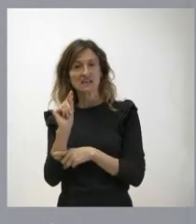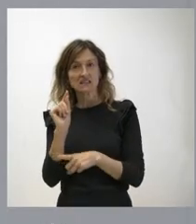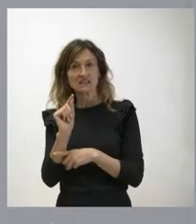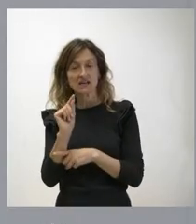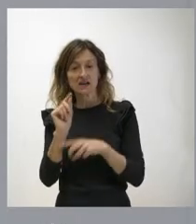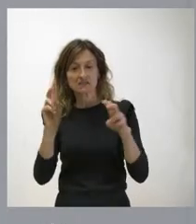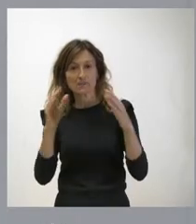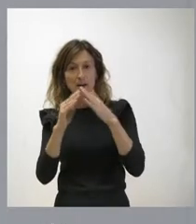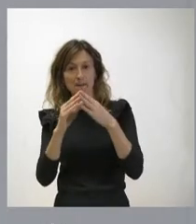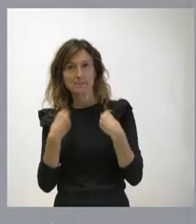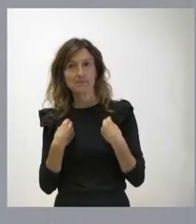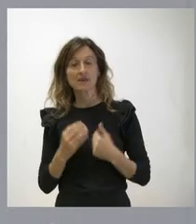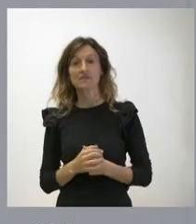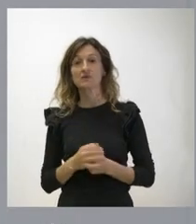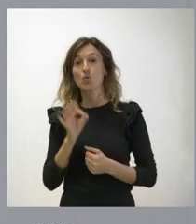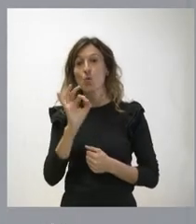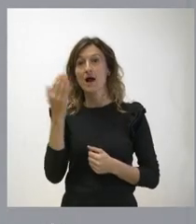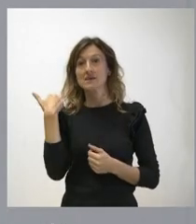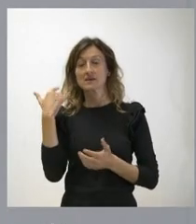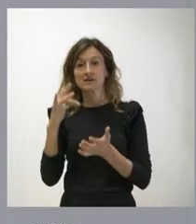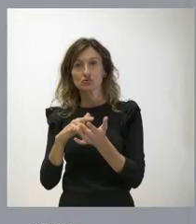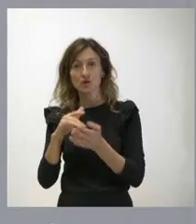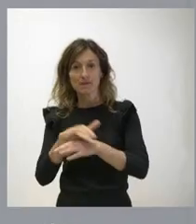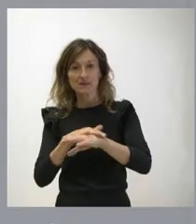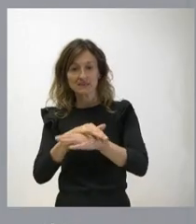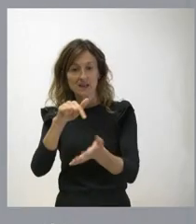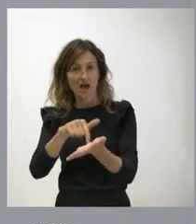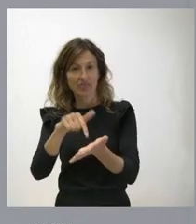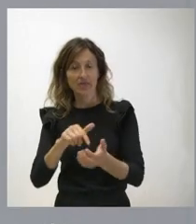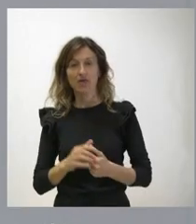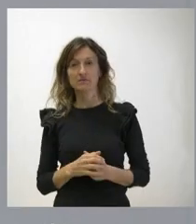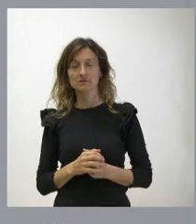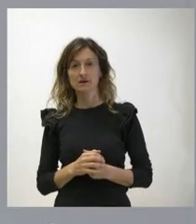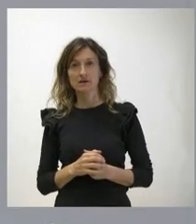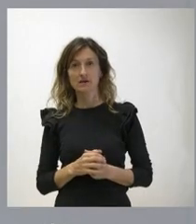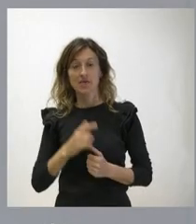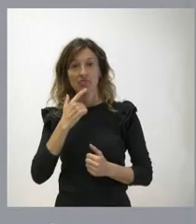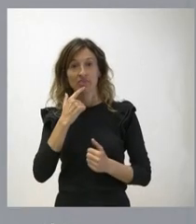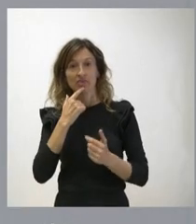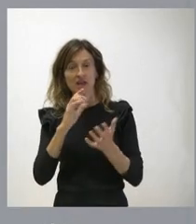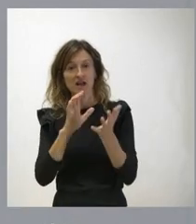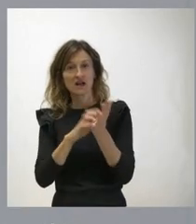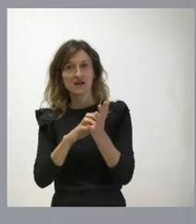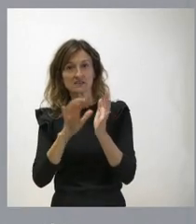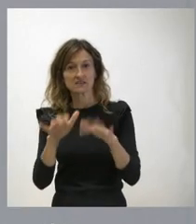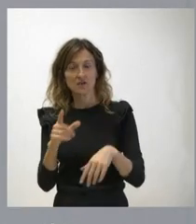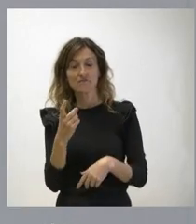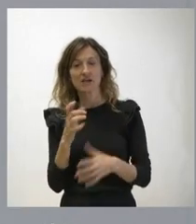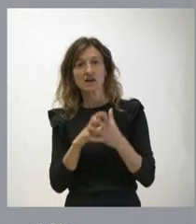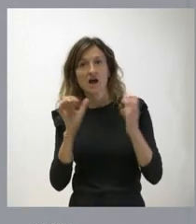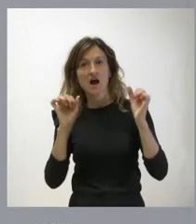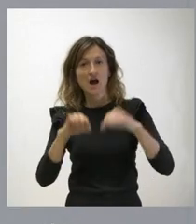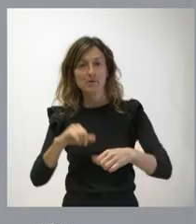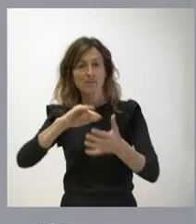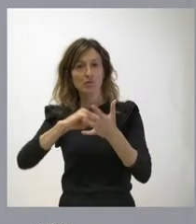materia de vivienda o lo que oíamos ayer a la ministra de Hacienda que decía que en Castilla y león no se habían aprobado los